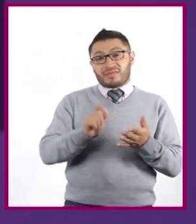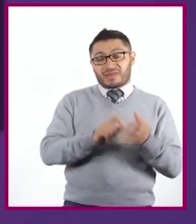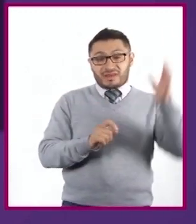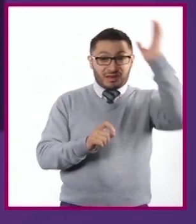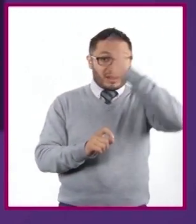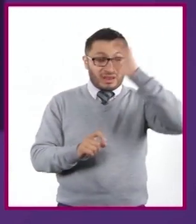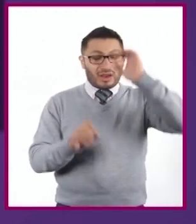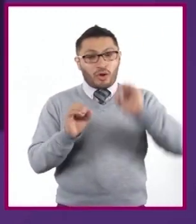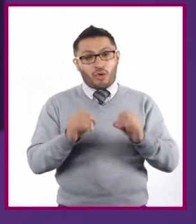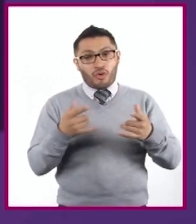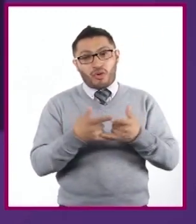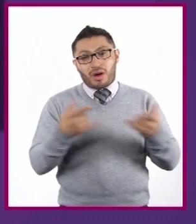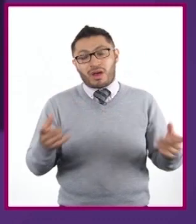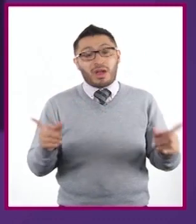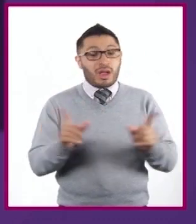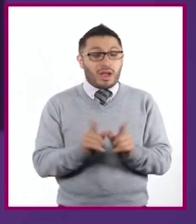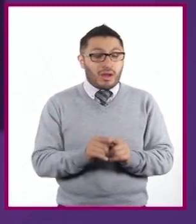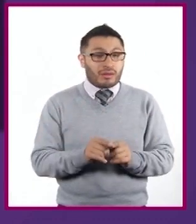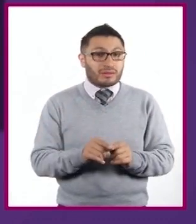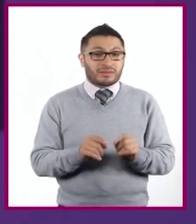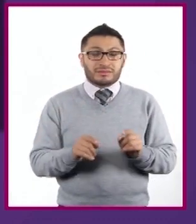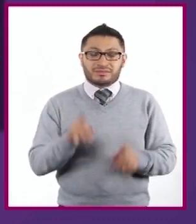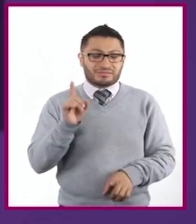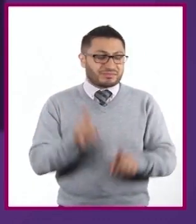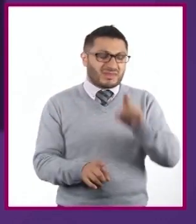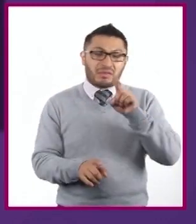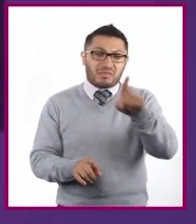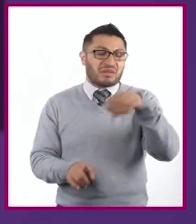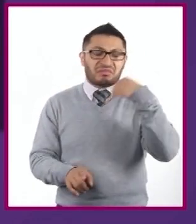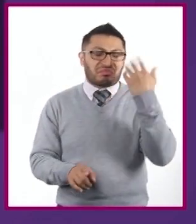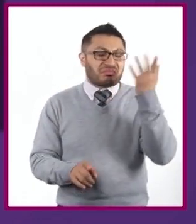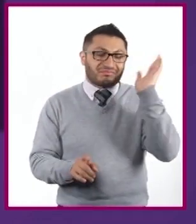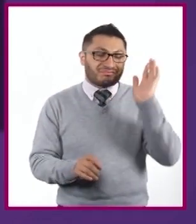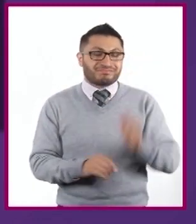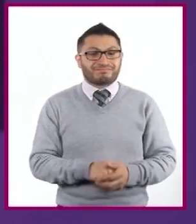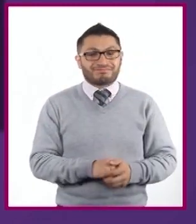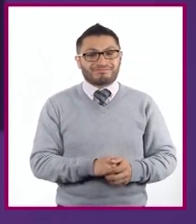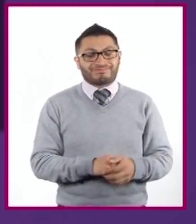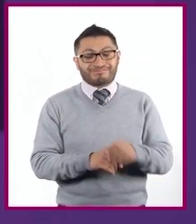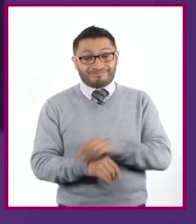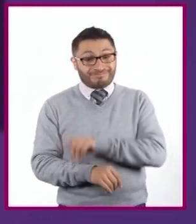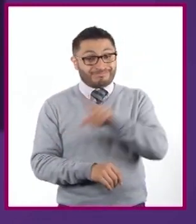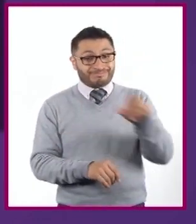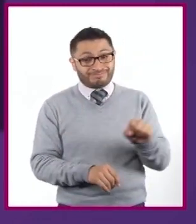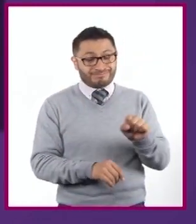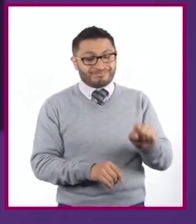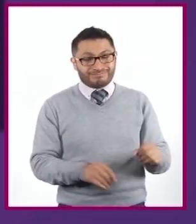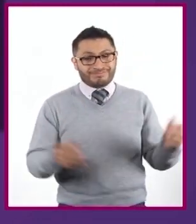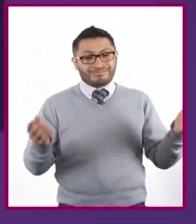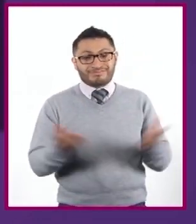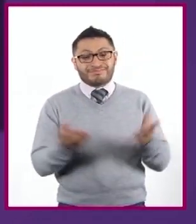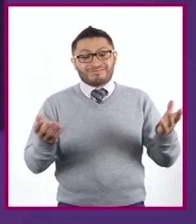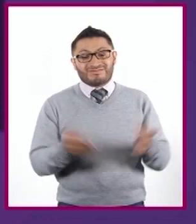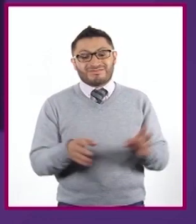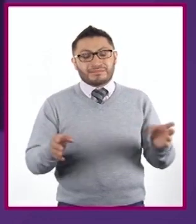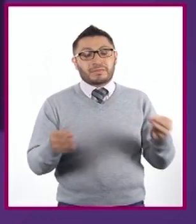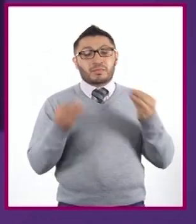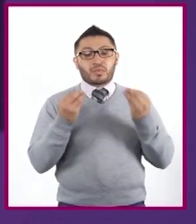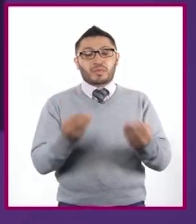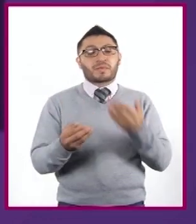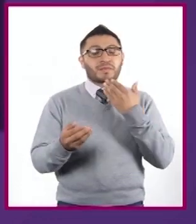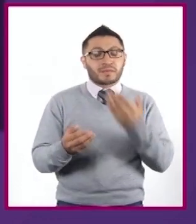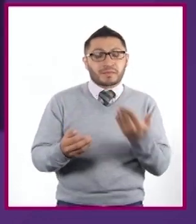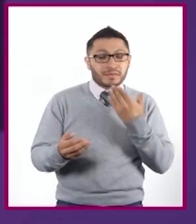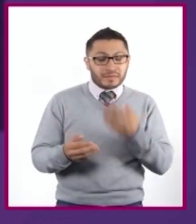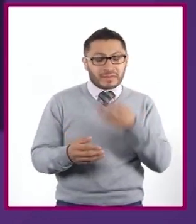un cuento breve. Depende del paladar de cada quien. Después, vamos a rebozarlo muy bien con una